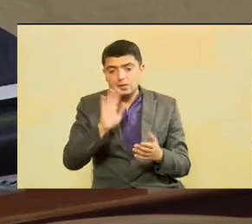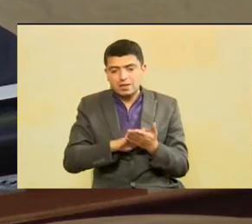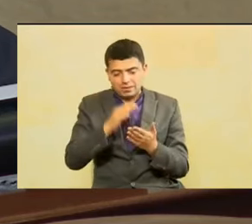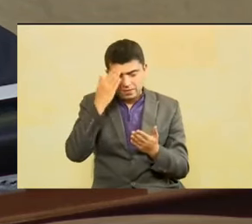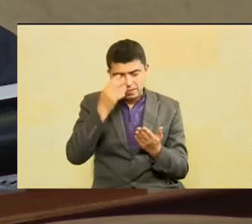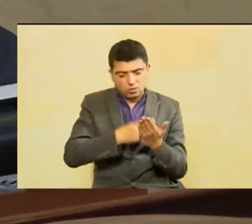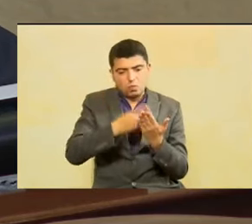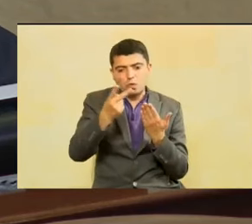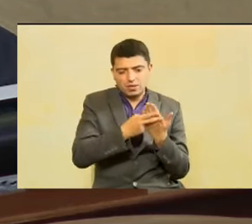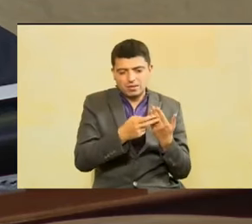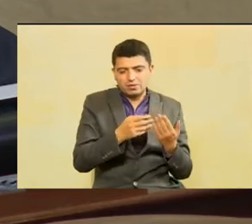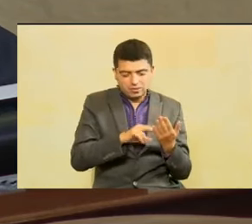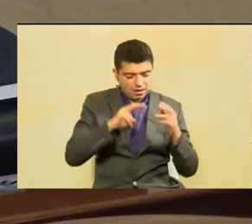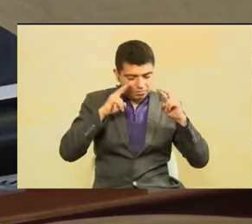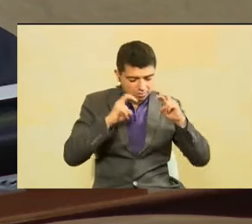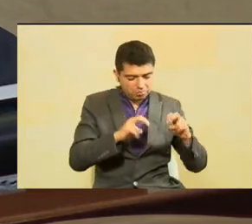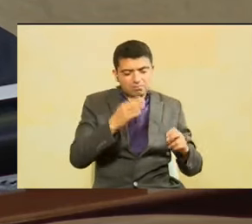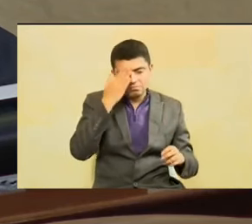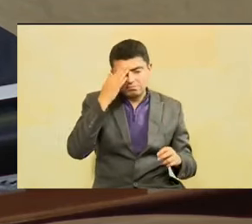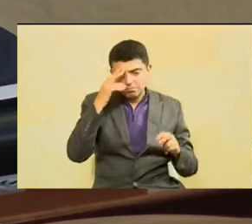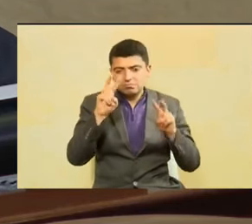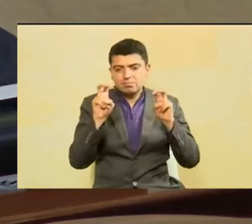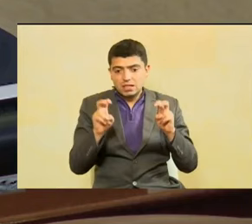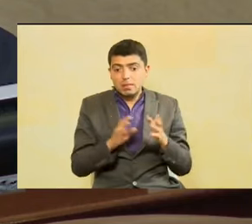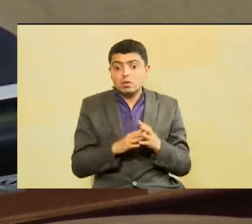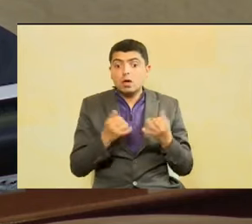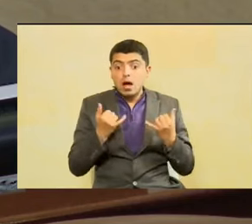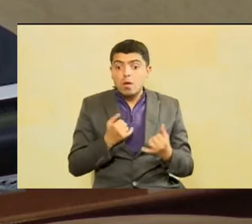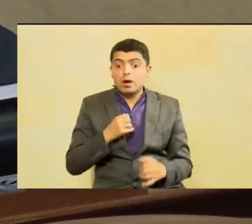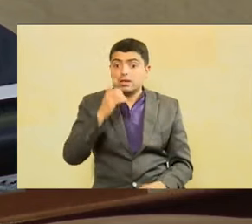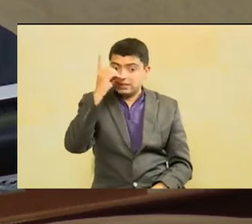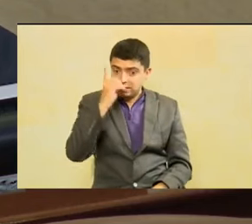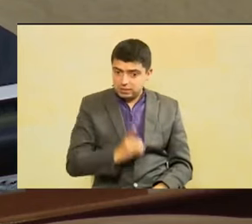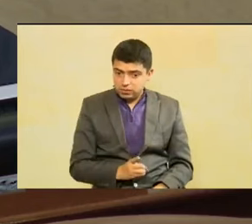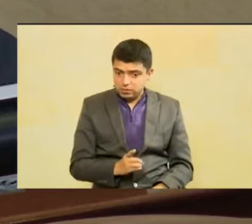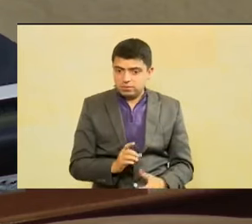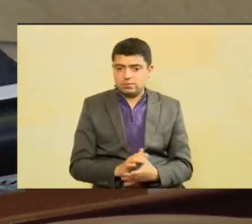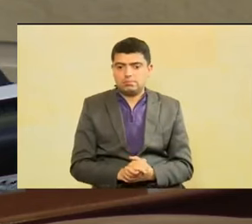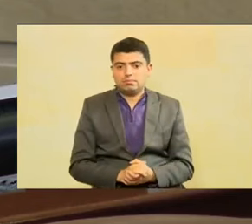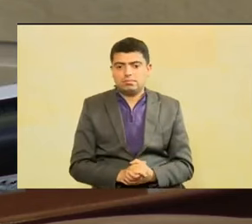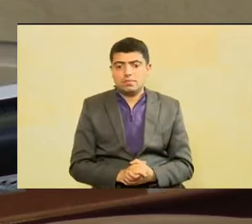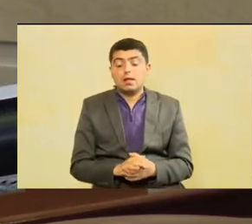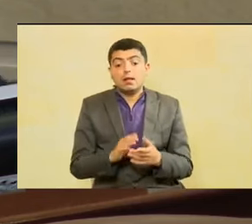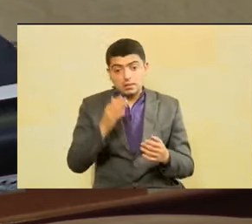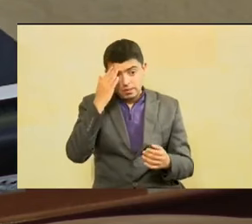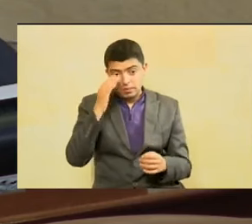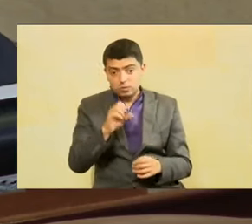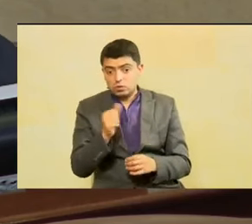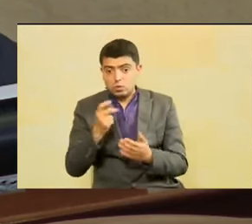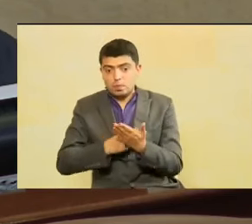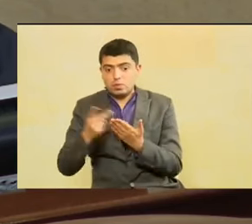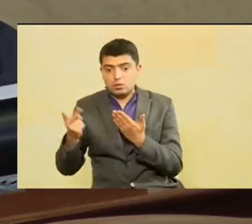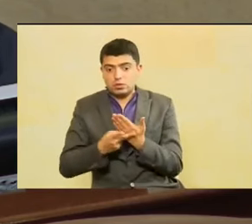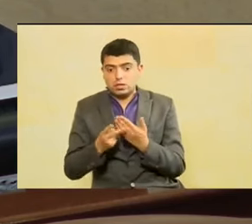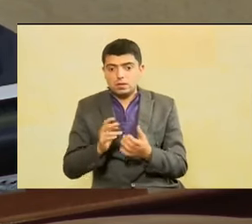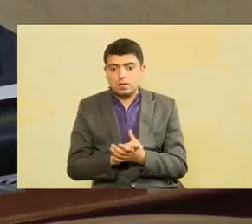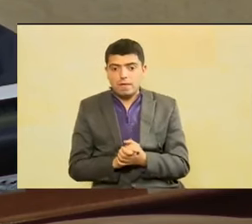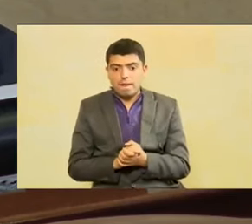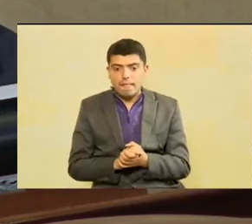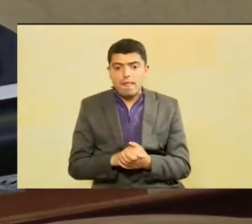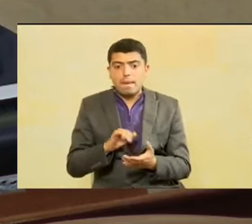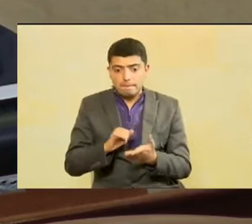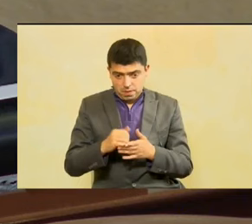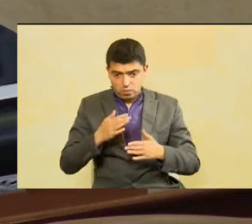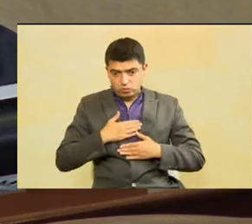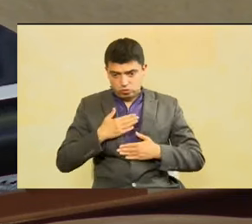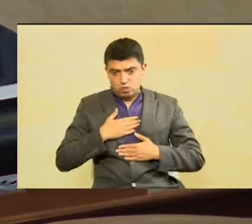conoce y lo que estamos necesitando son decisiones presidenta Hay un proyecto de mi autoría